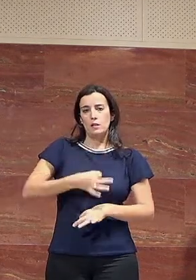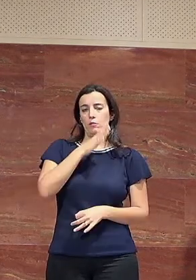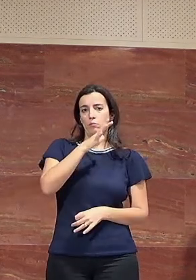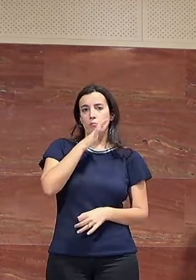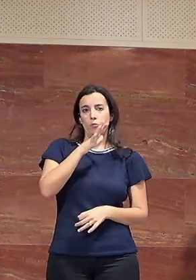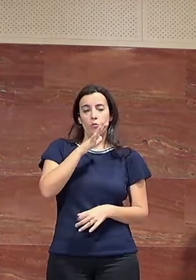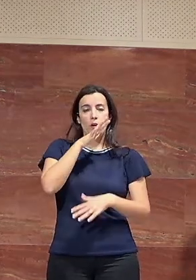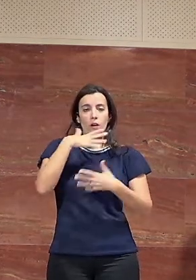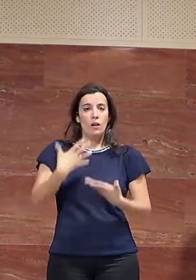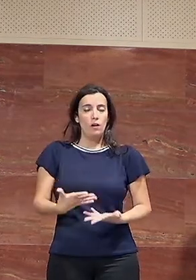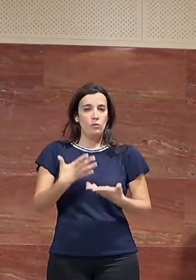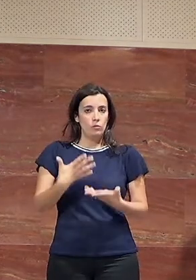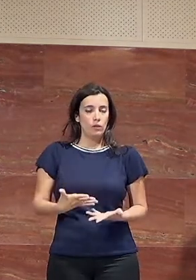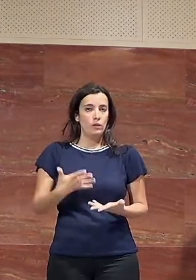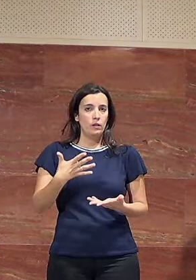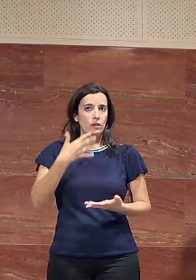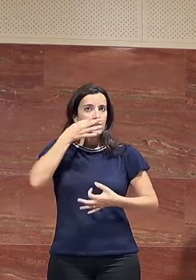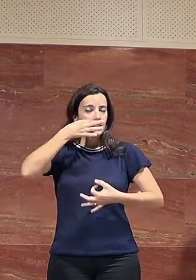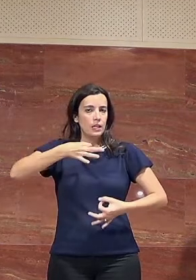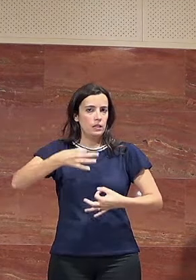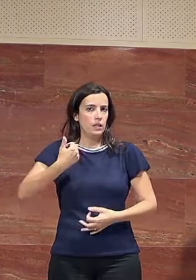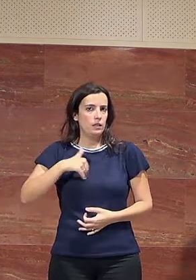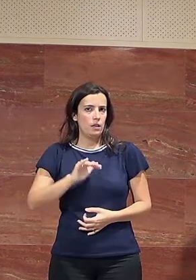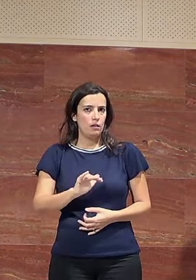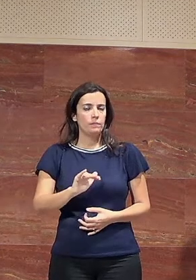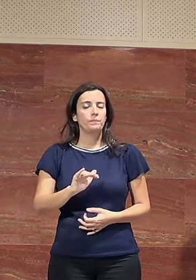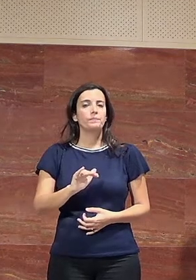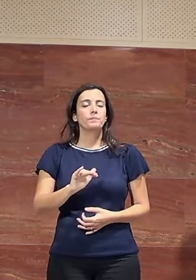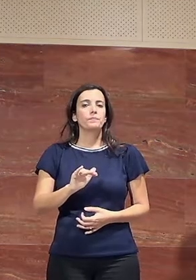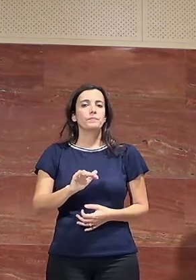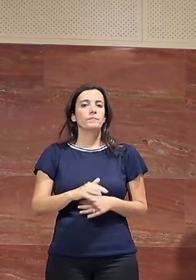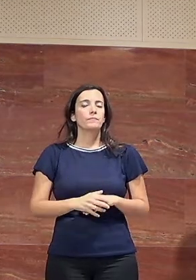ahora una realidad y